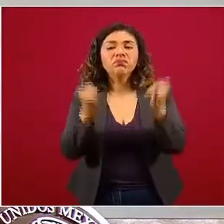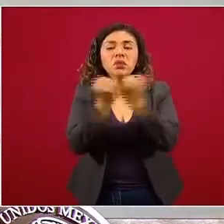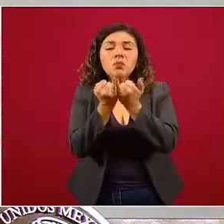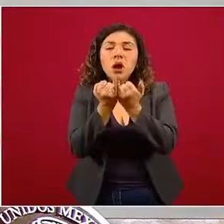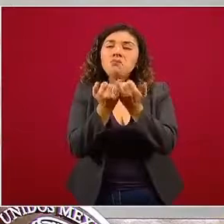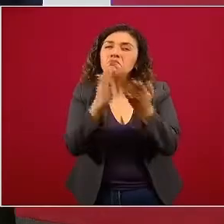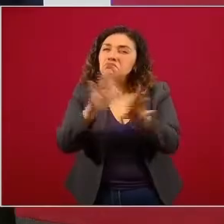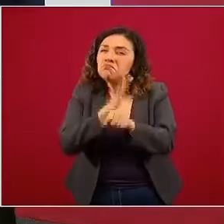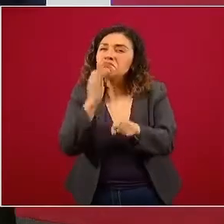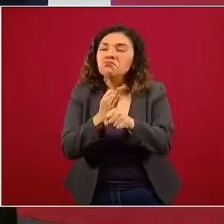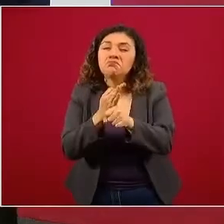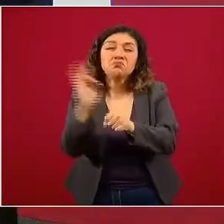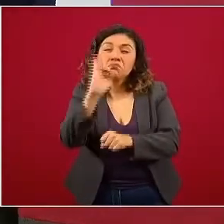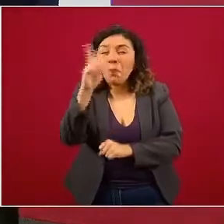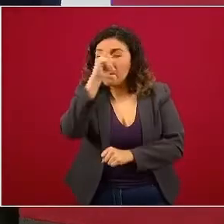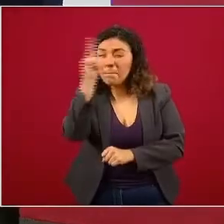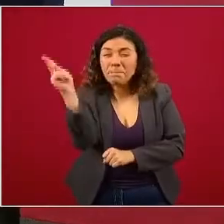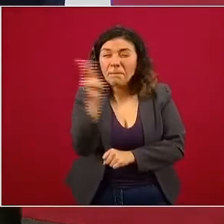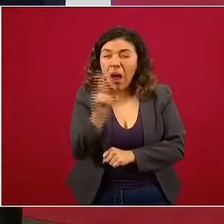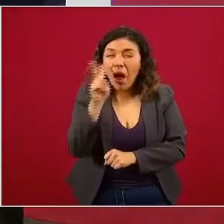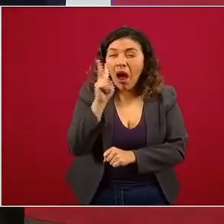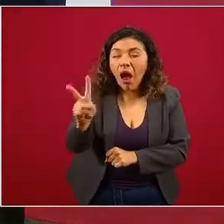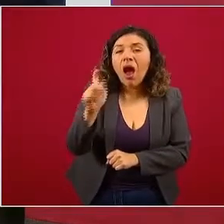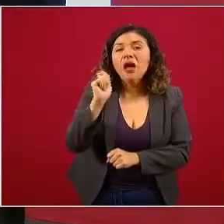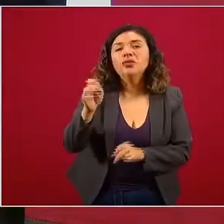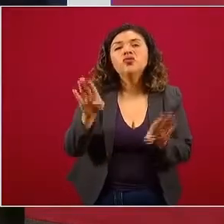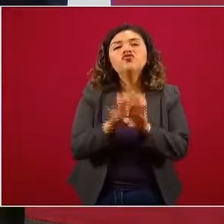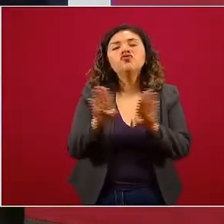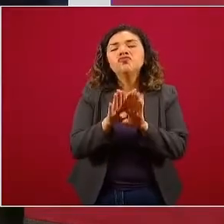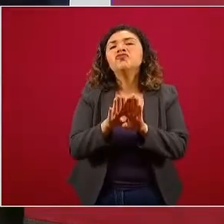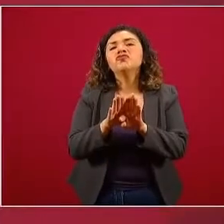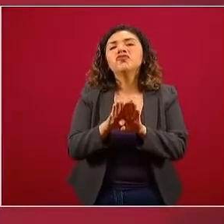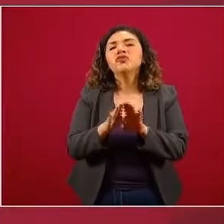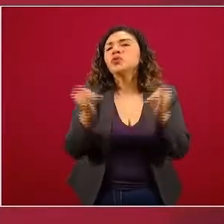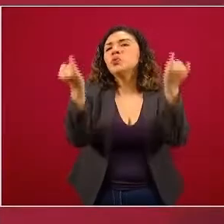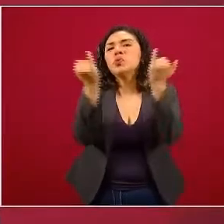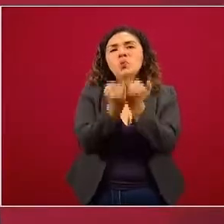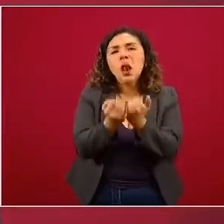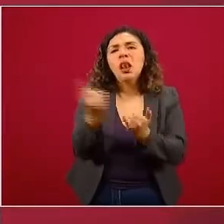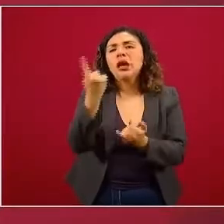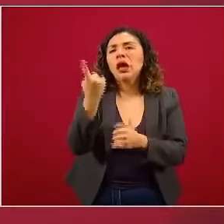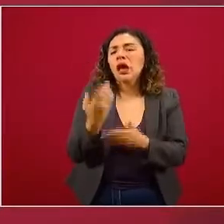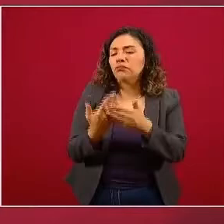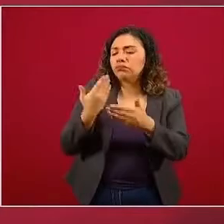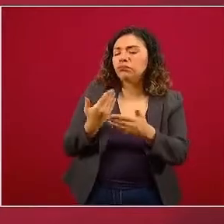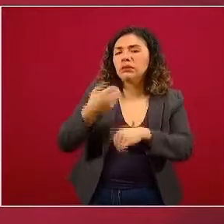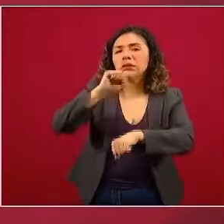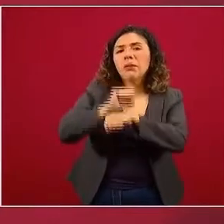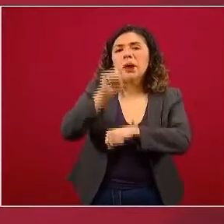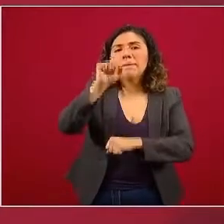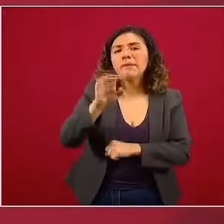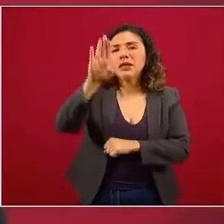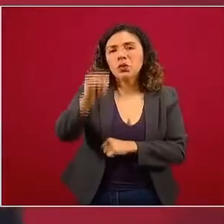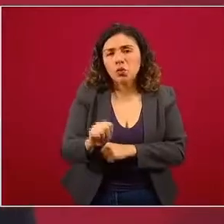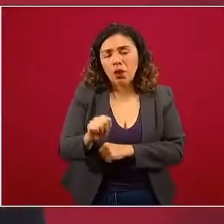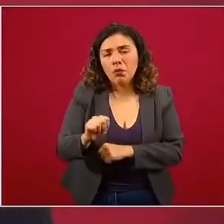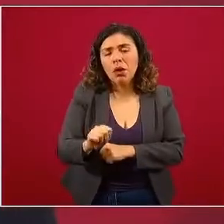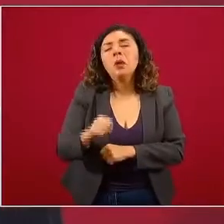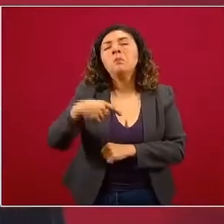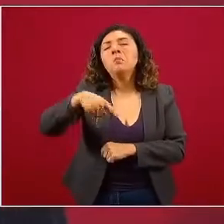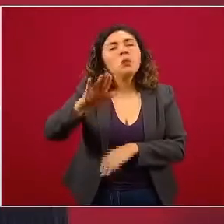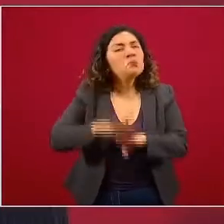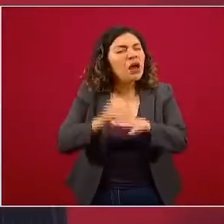al menos en el peor escenario, como una situación igual que la semana 29, pero